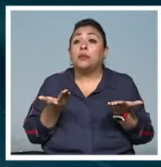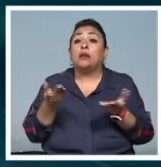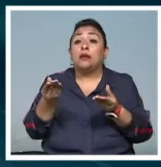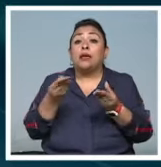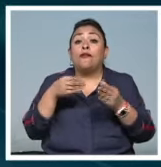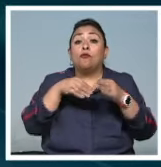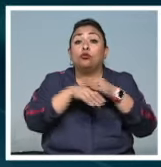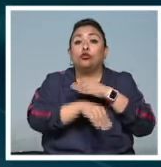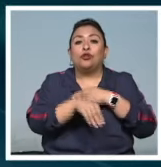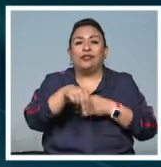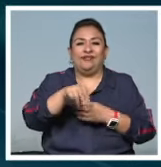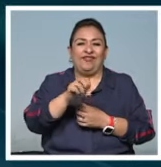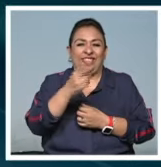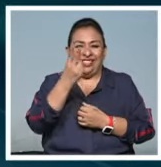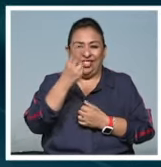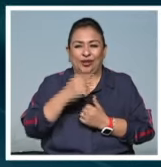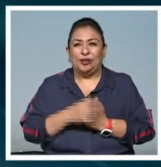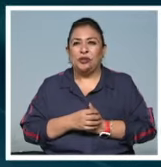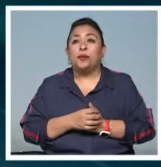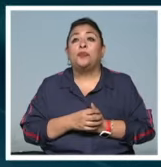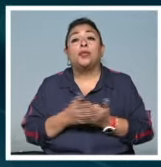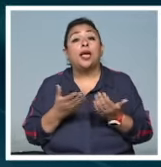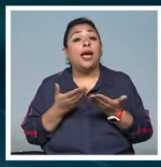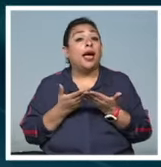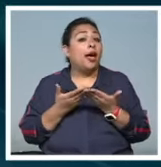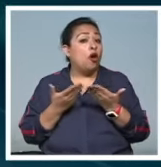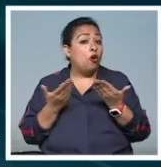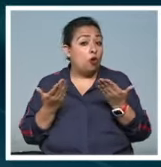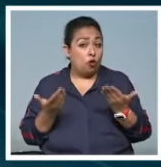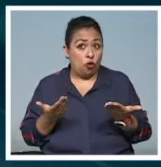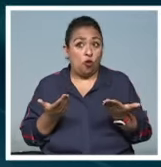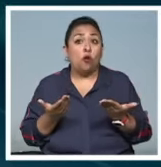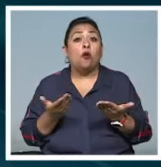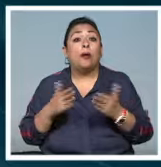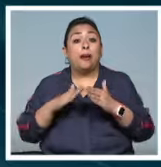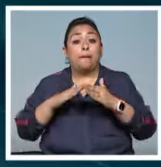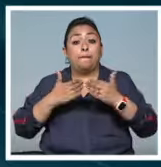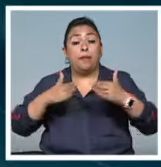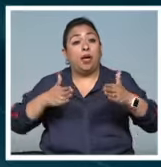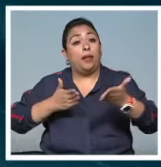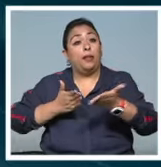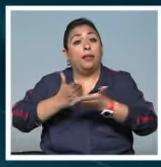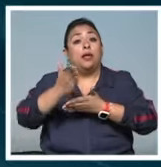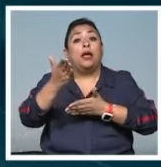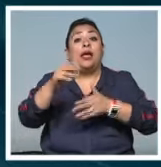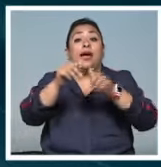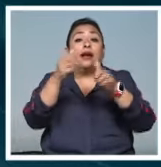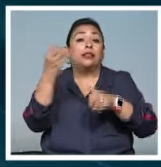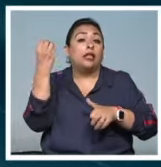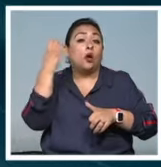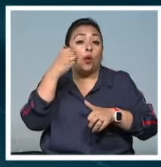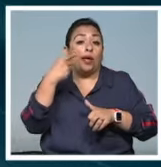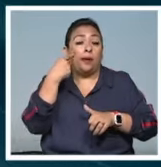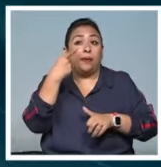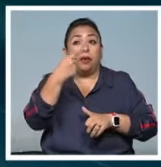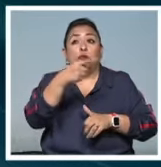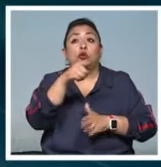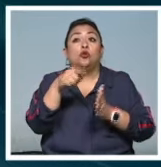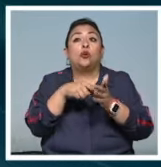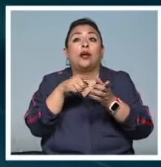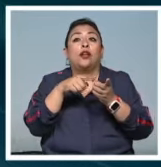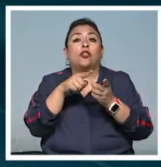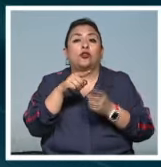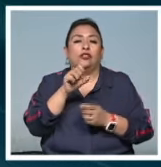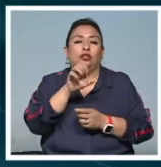llegaron al buzón de Noticias 22. Y ahora vamos a cruzar el océano porque el arte oaxaqueño se hace presente en